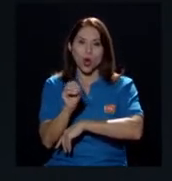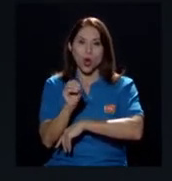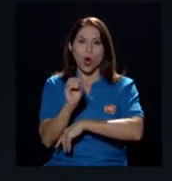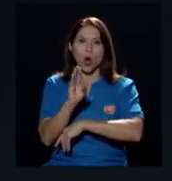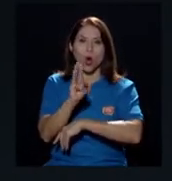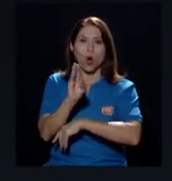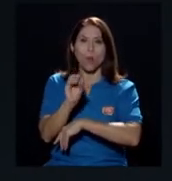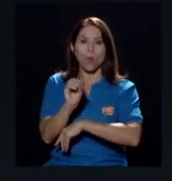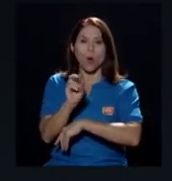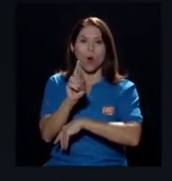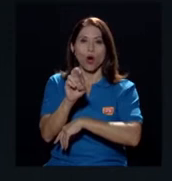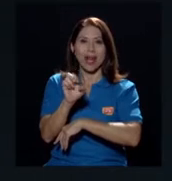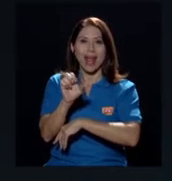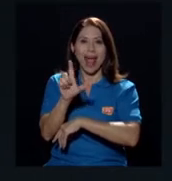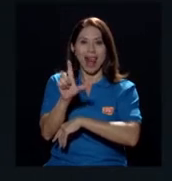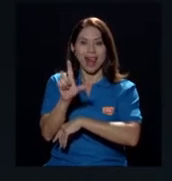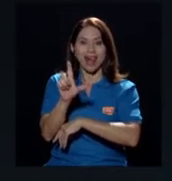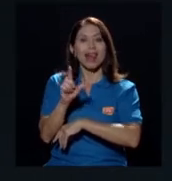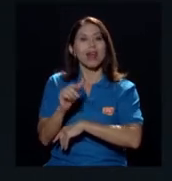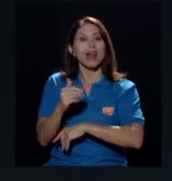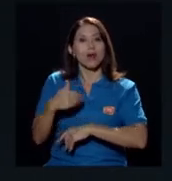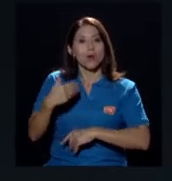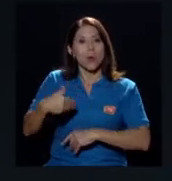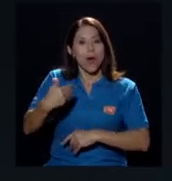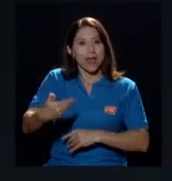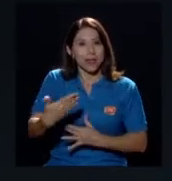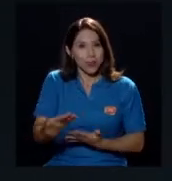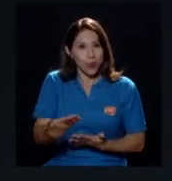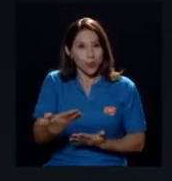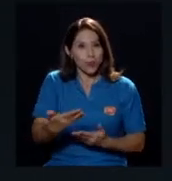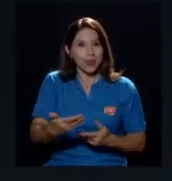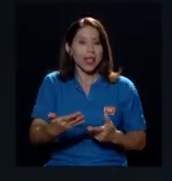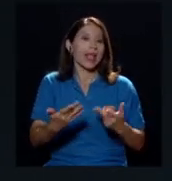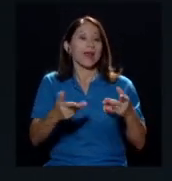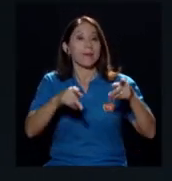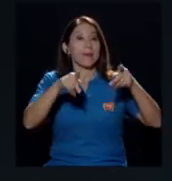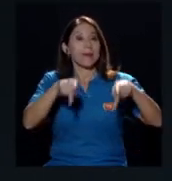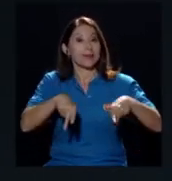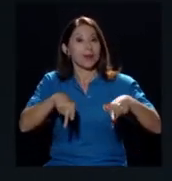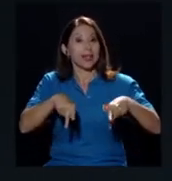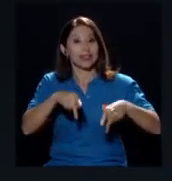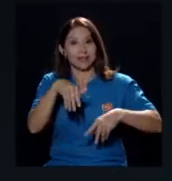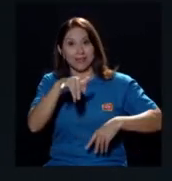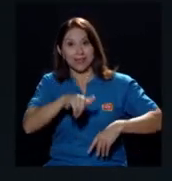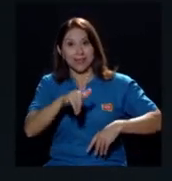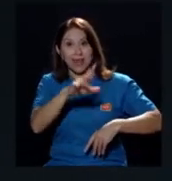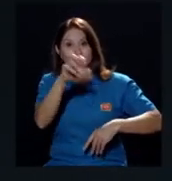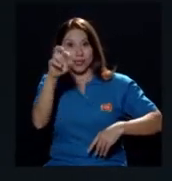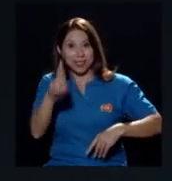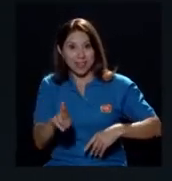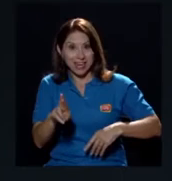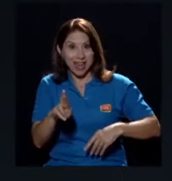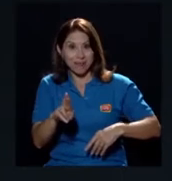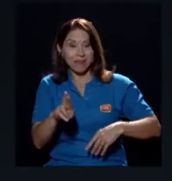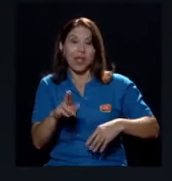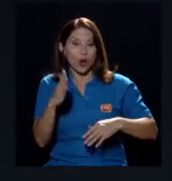cuándo en los lectores de costa rica- conocieron el libro anterior